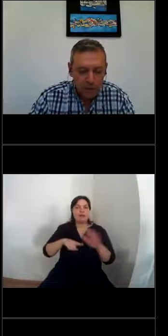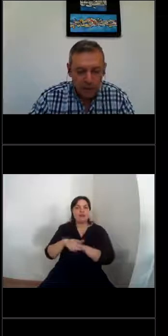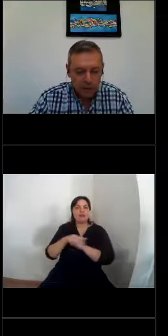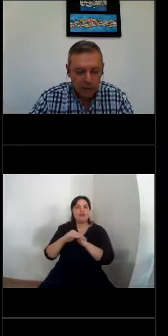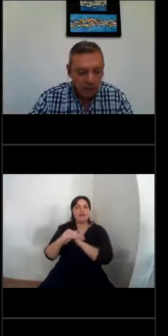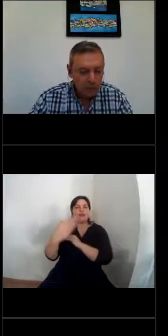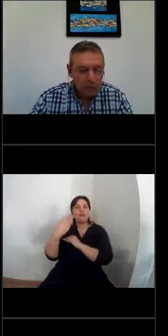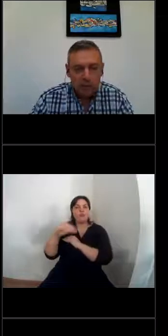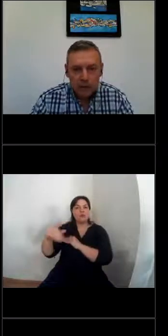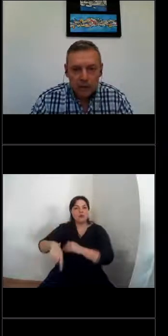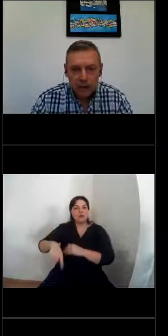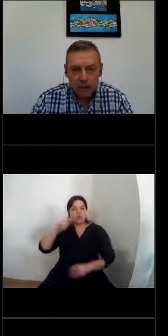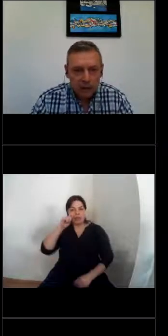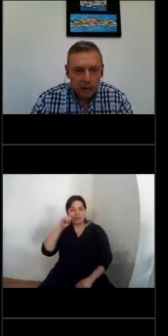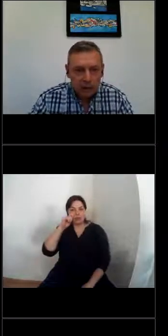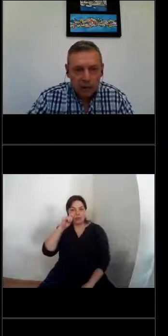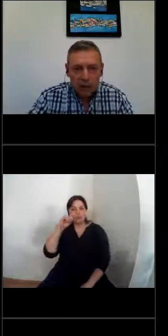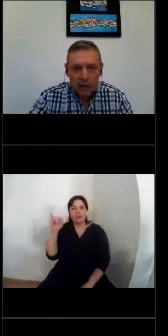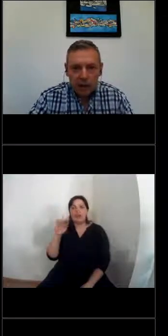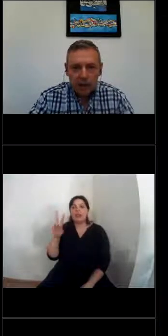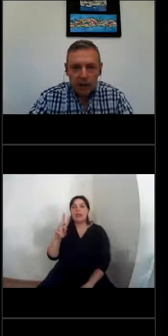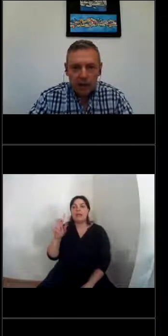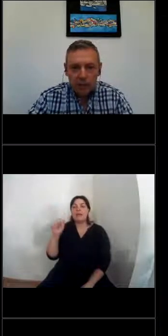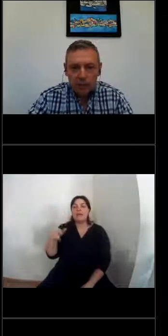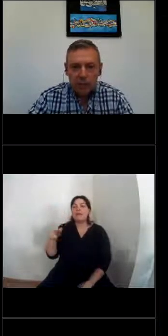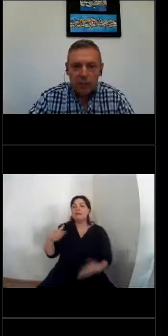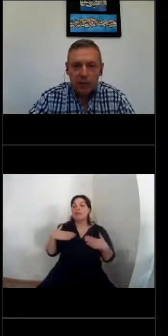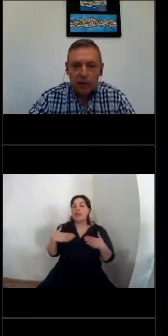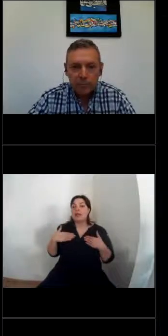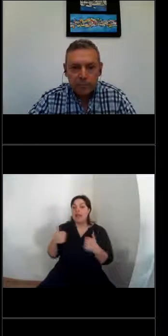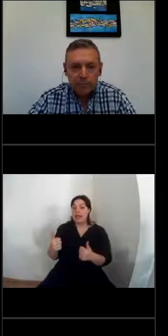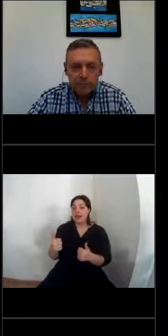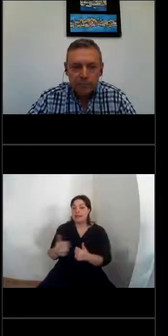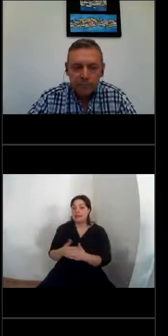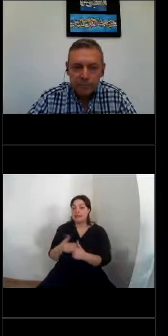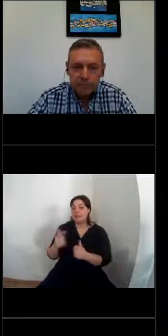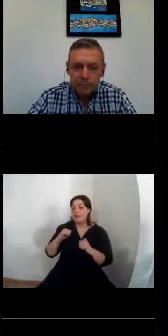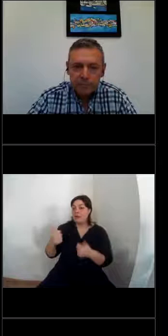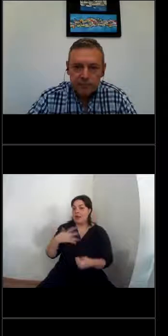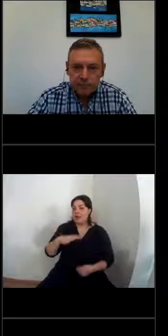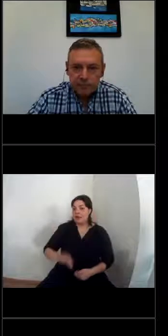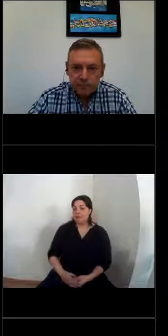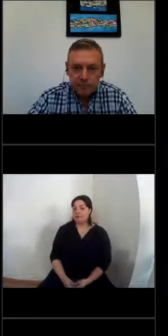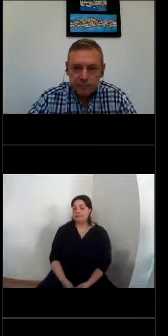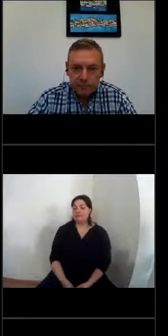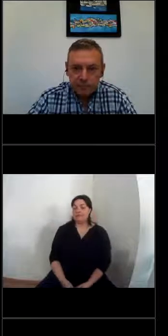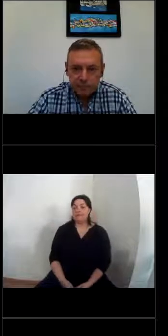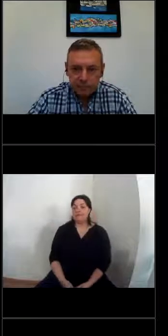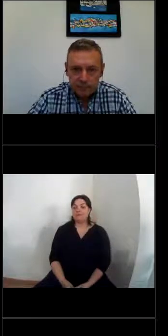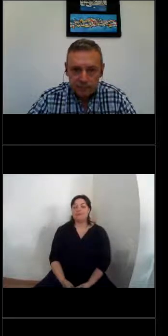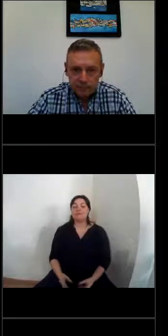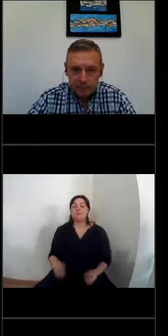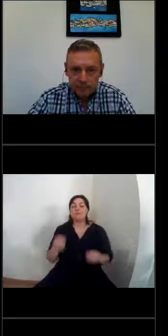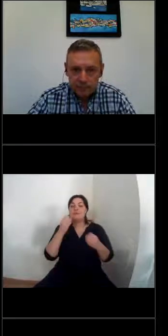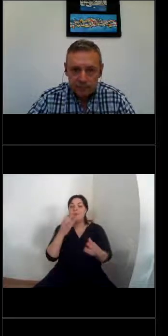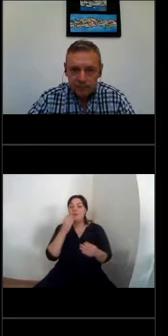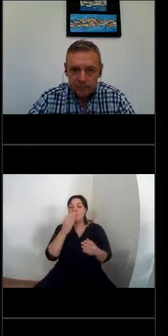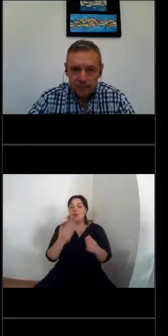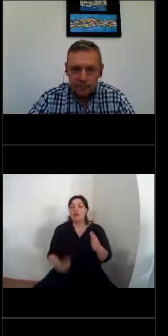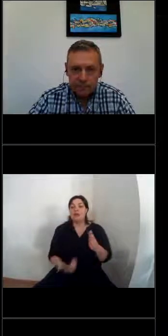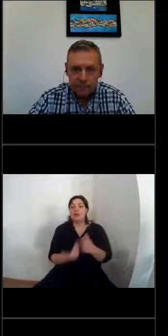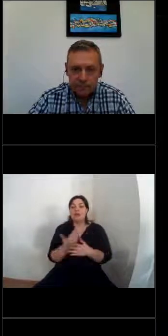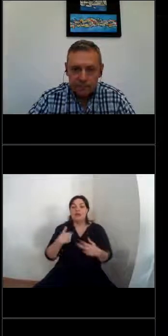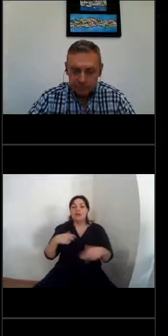turismo. Iván, cuando quieras, pues puedes comentar. Bien, buenos días.